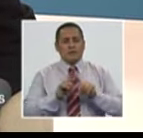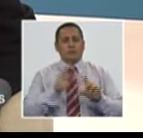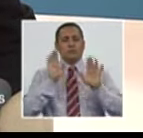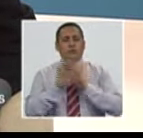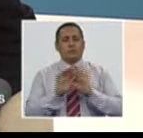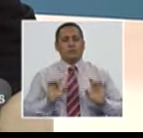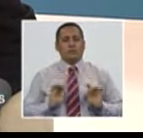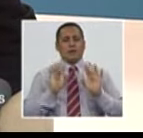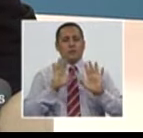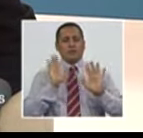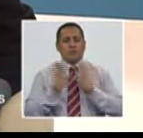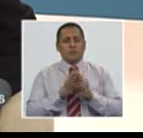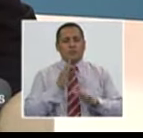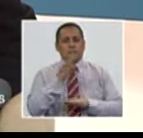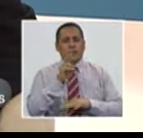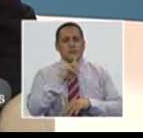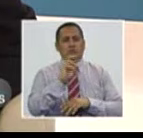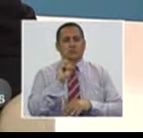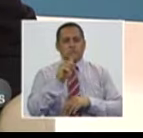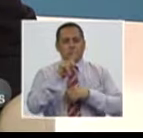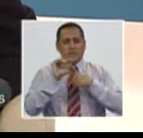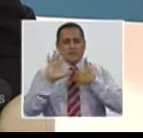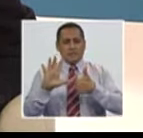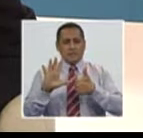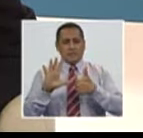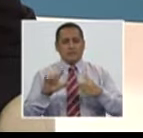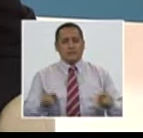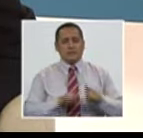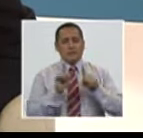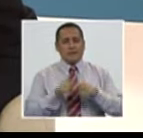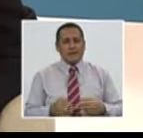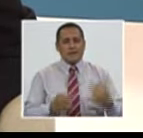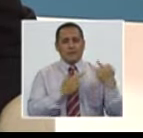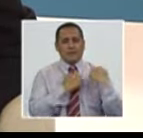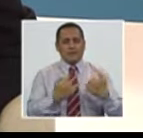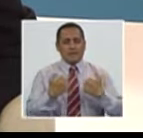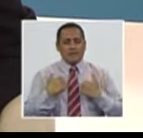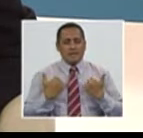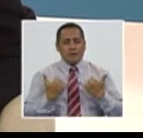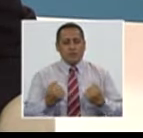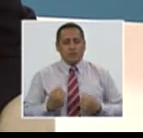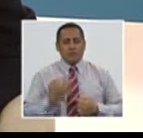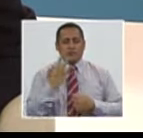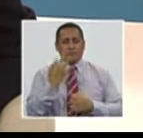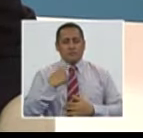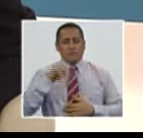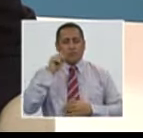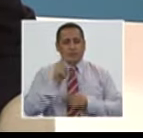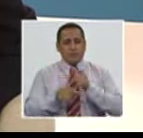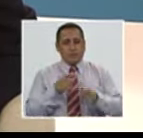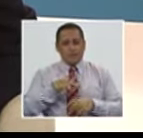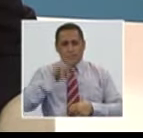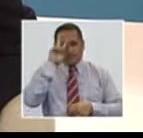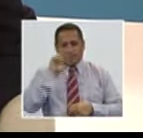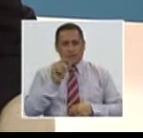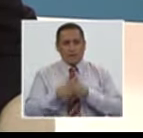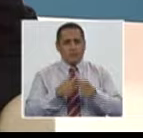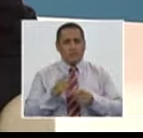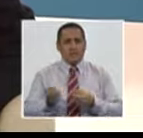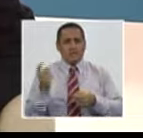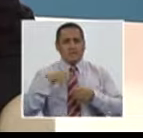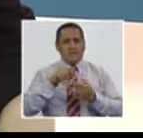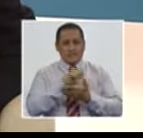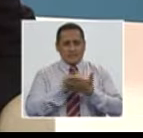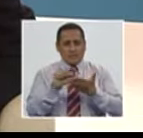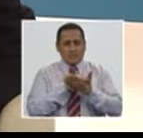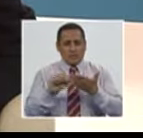llegado el momento Llegará el 2016 y esta obligación la tendrán estos tres millones de peruanos o en todo caso los peruanos